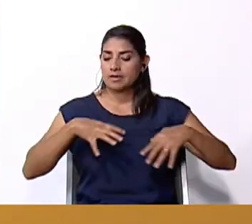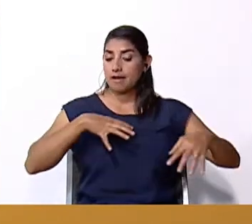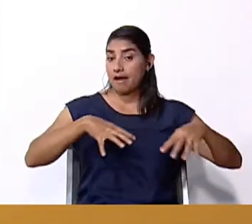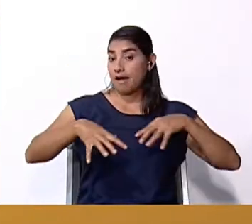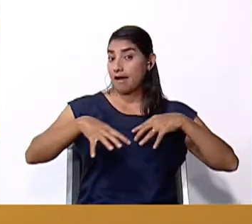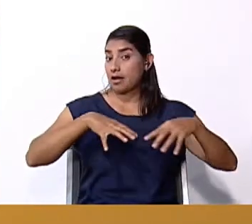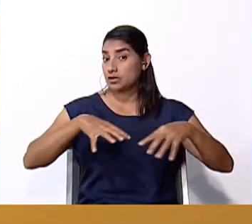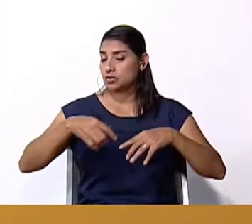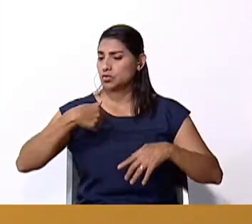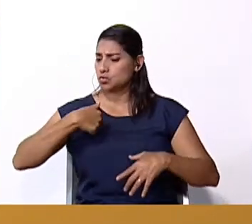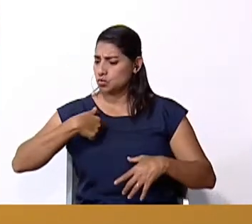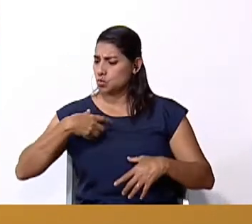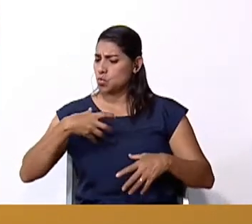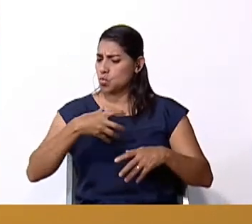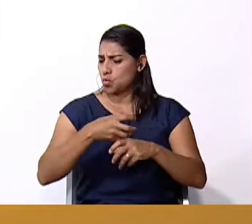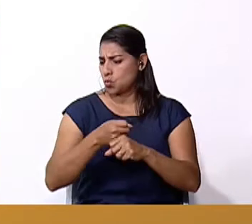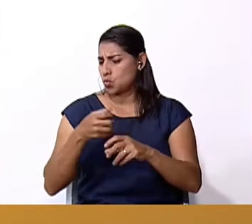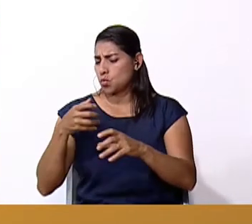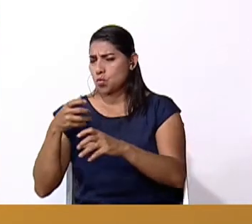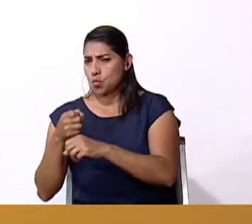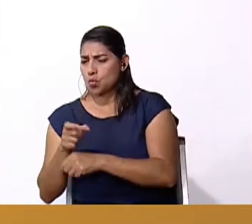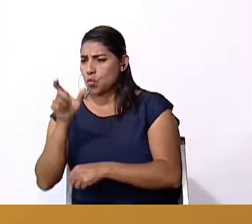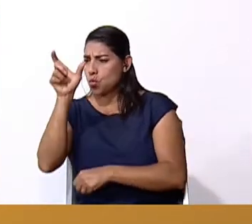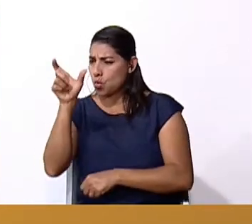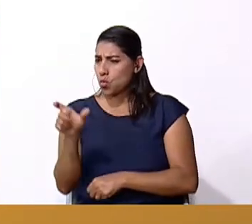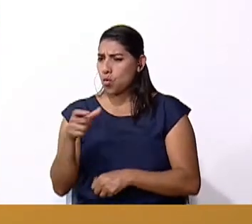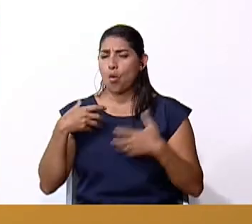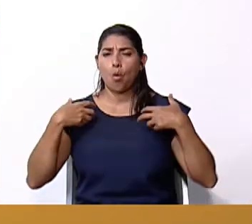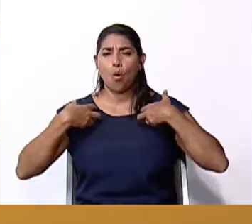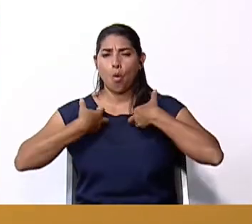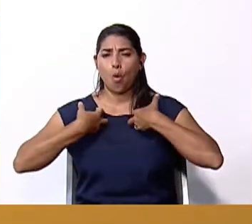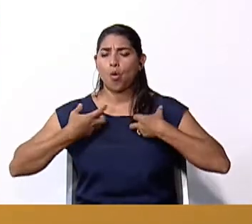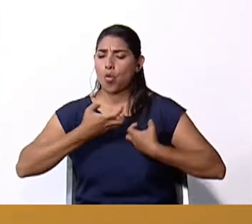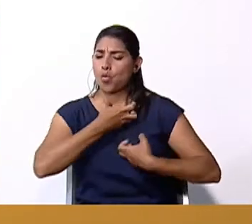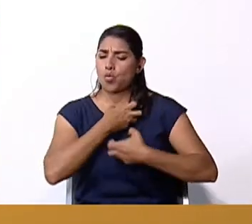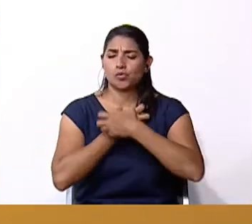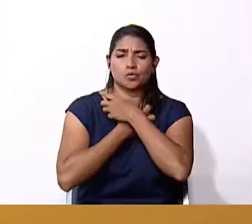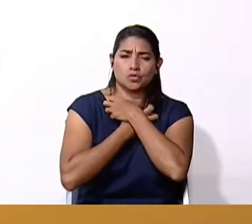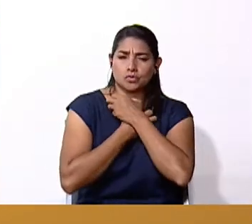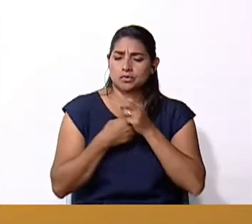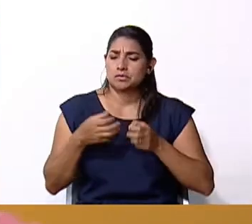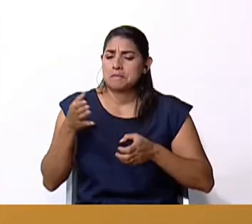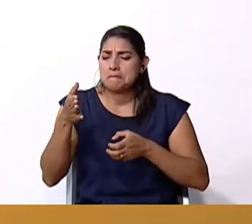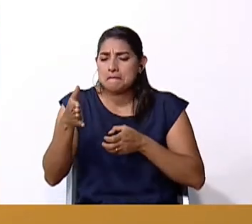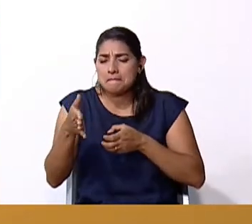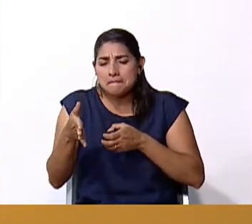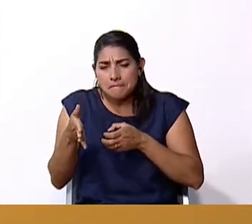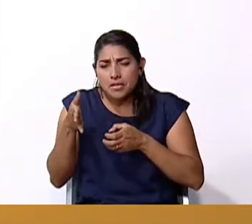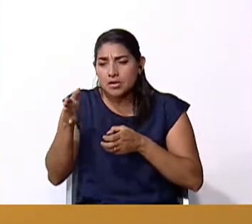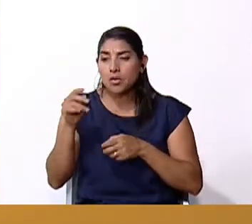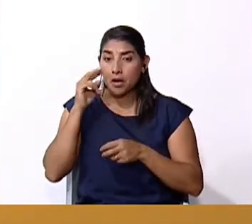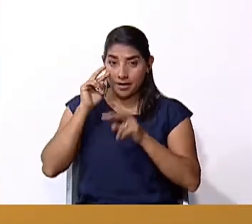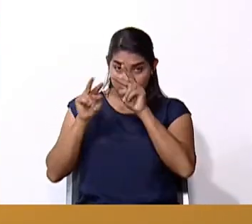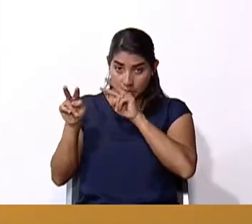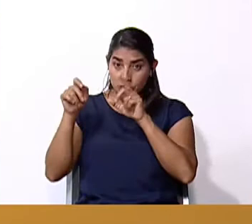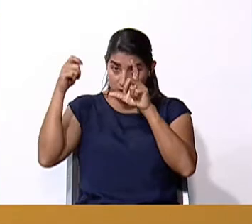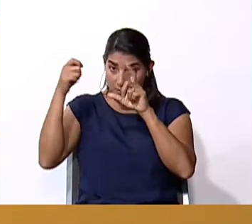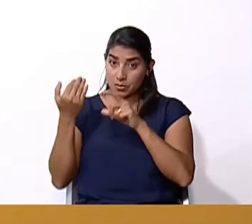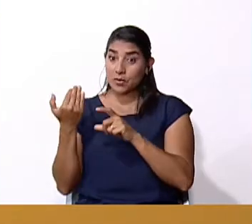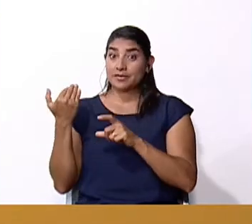acciones realizaban los osos perezosos, según lo que vimos en el video, por